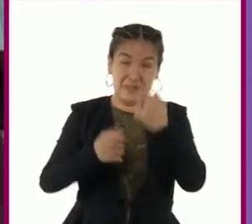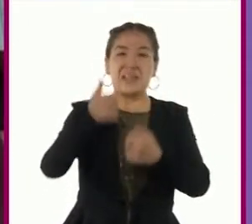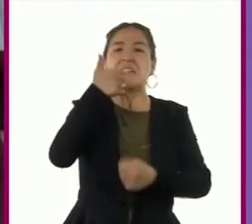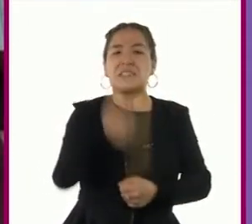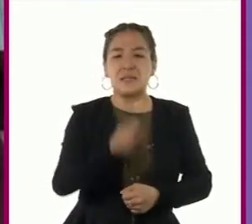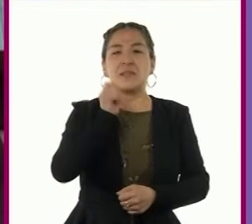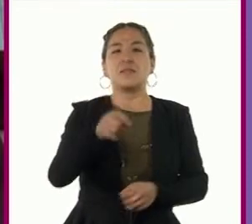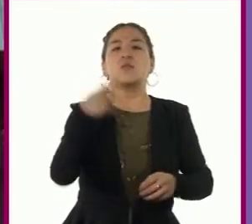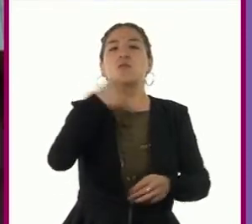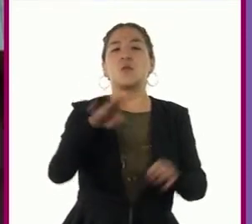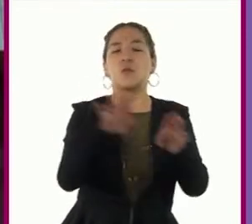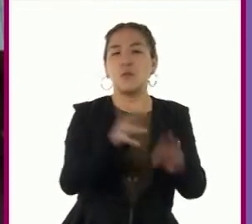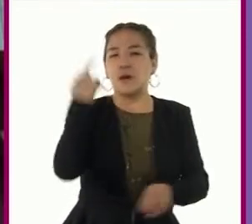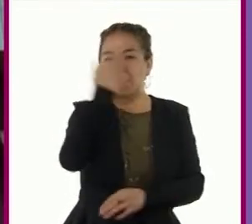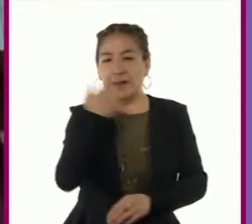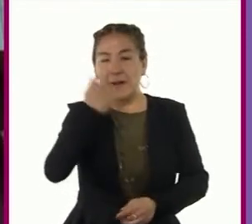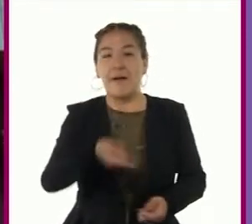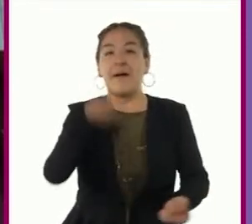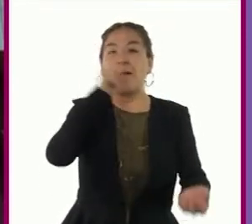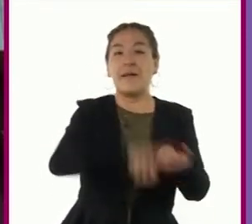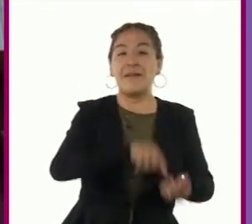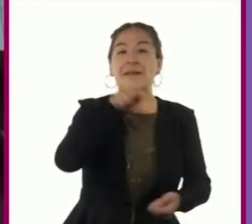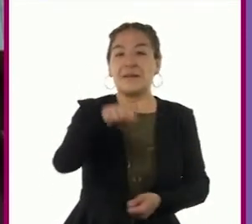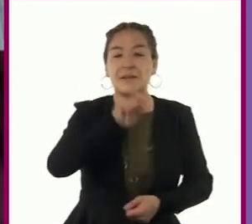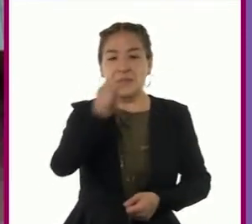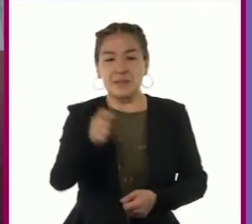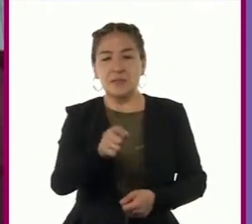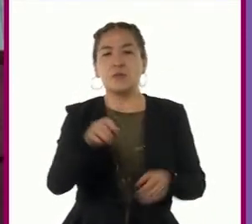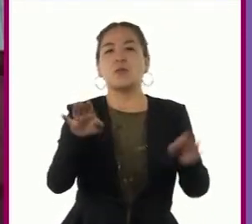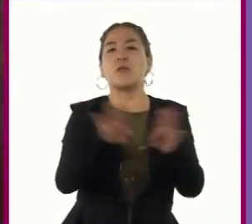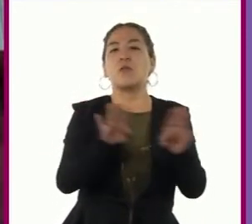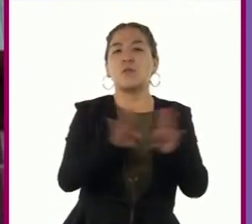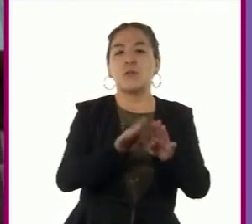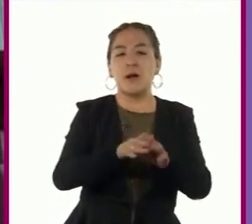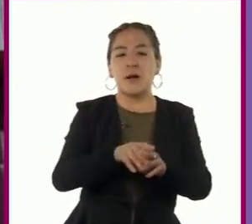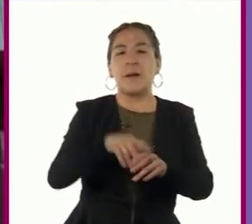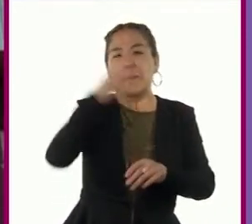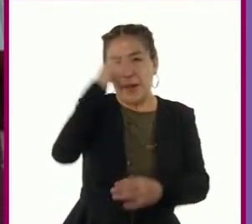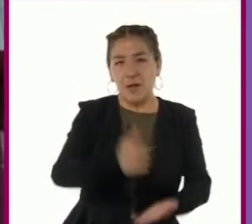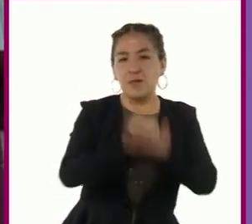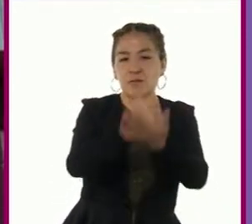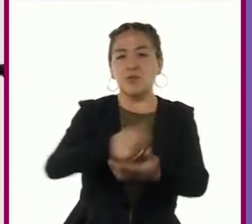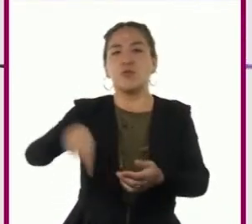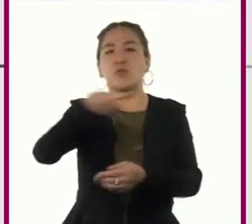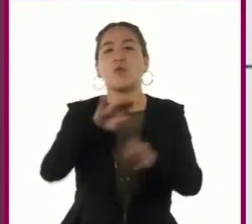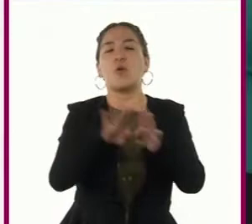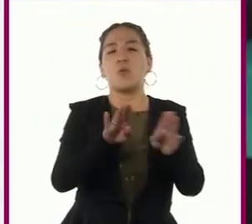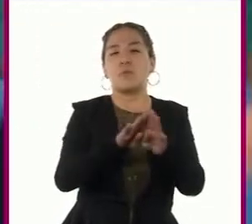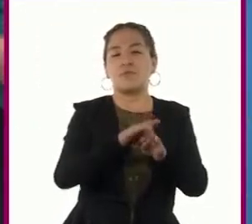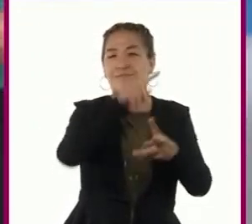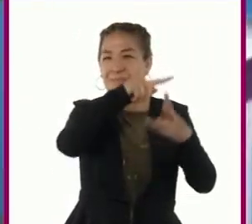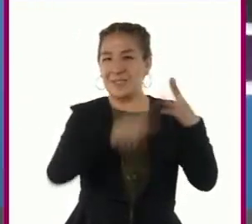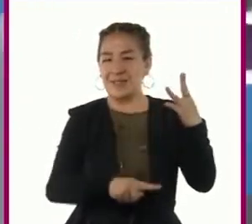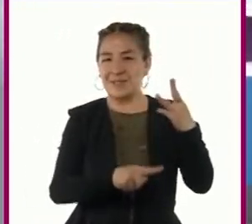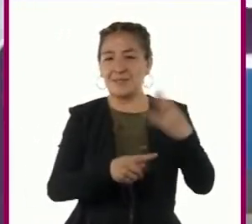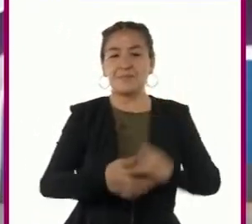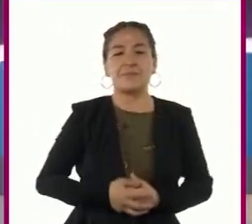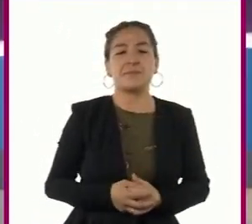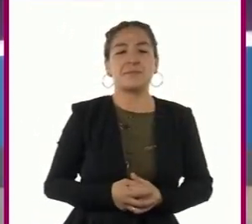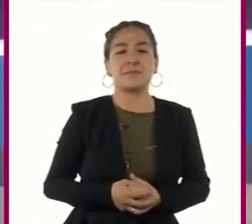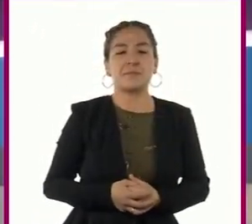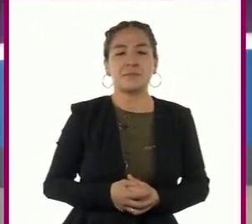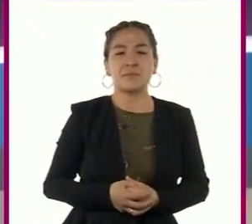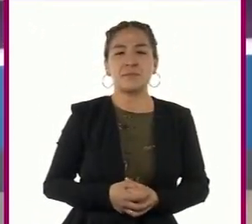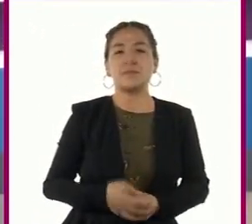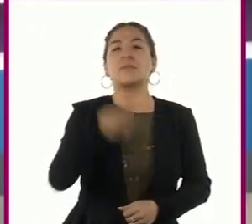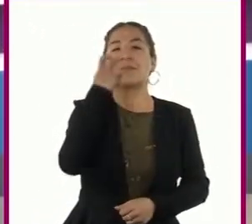como canalizadores de las peticiones de la población hacia los poderes de la Unión. Con